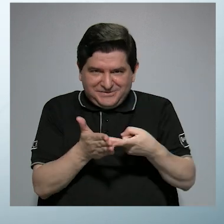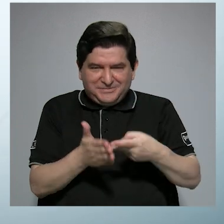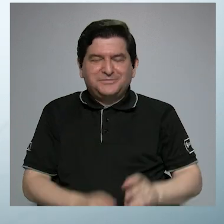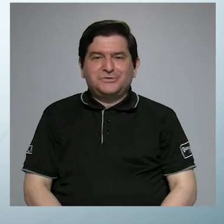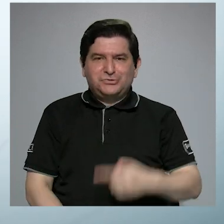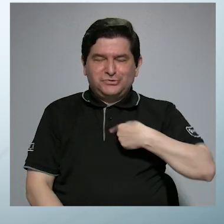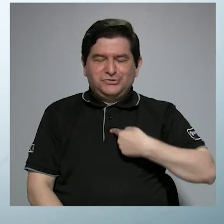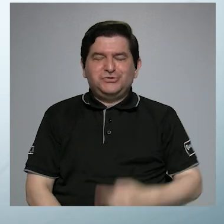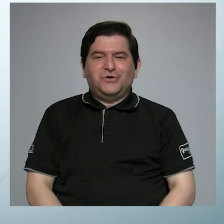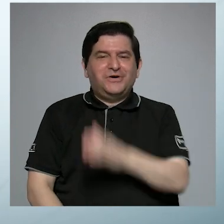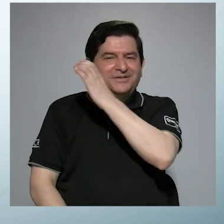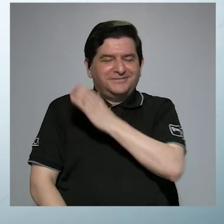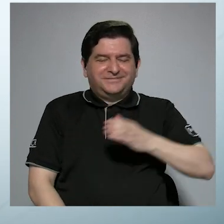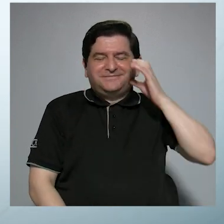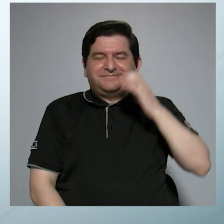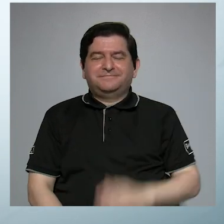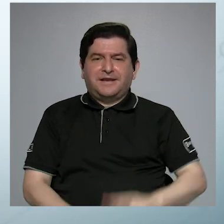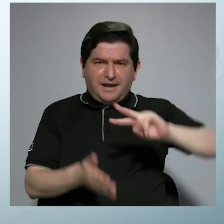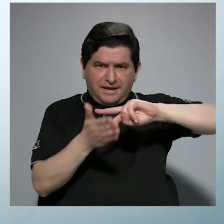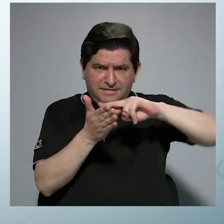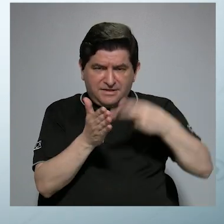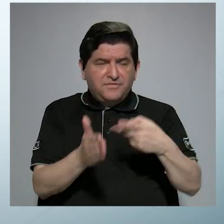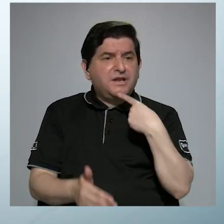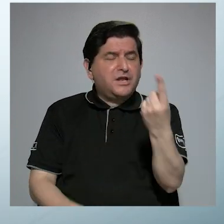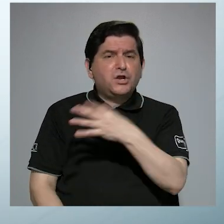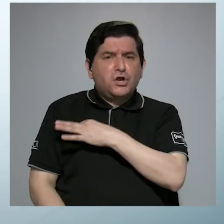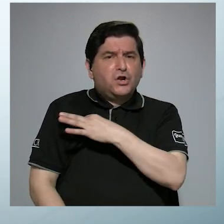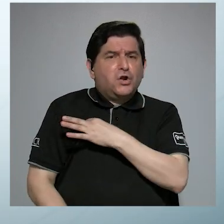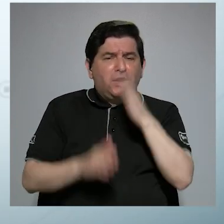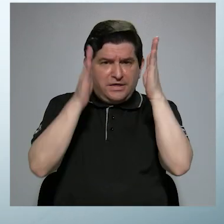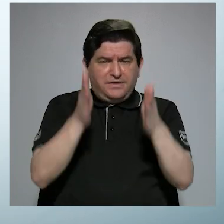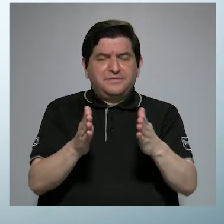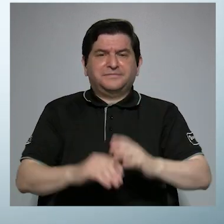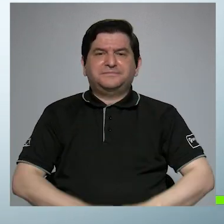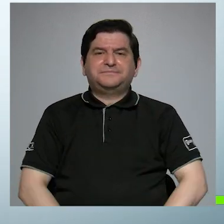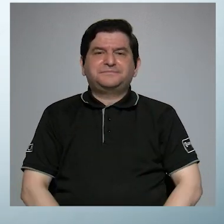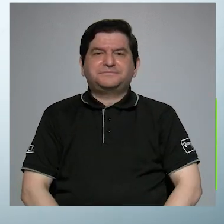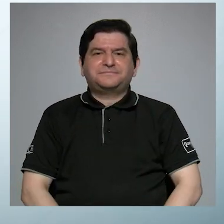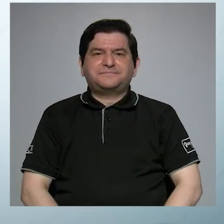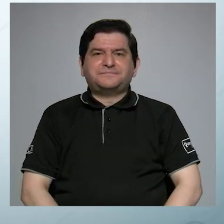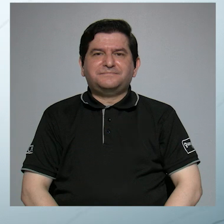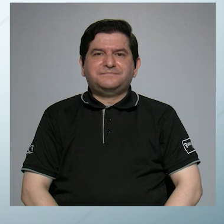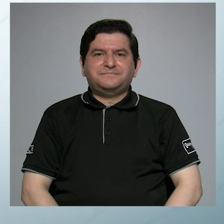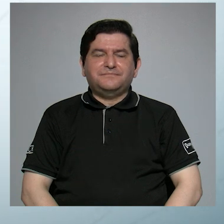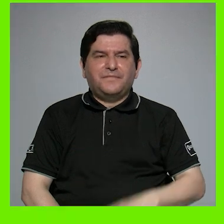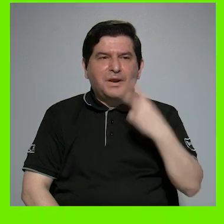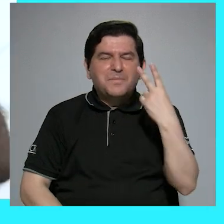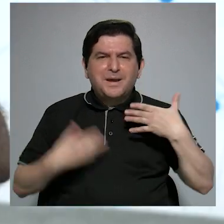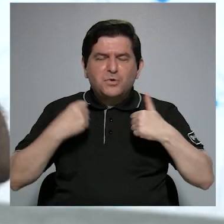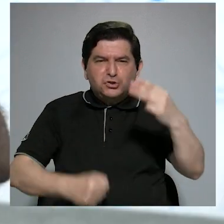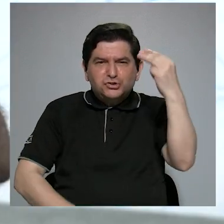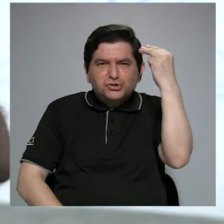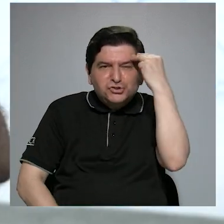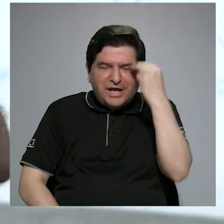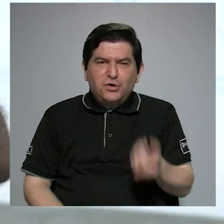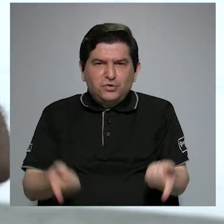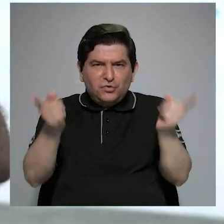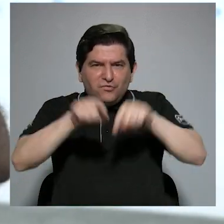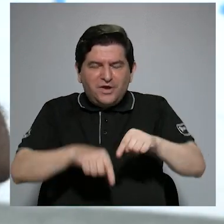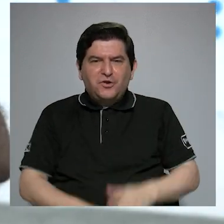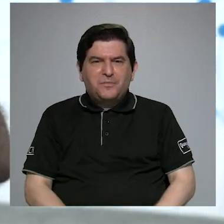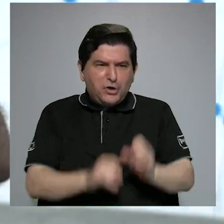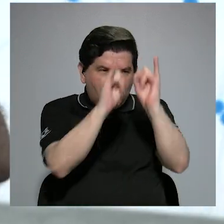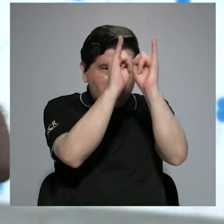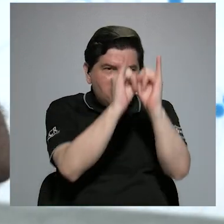llamado Conceptos. Soy Catalina Lao y voy a definir lo que dijo nuestro invitado aquí. Vemos la salud mental